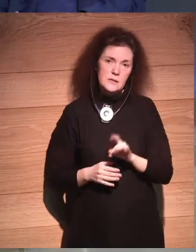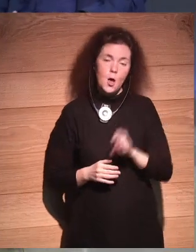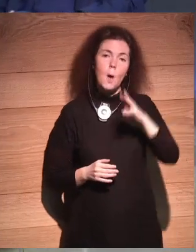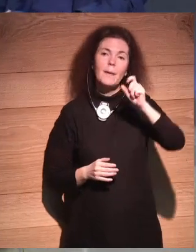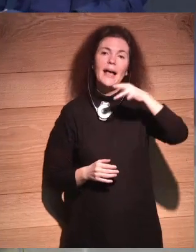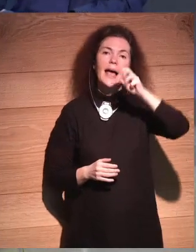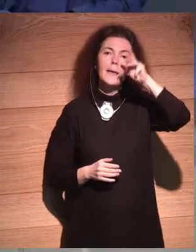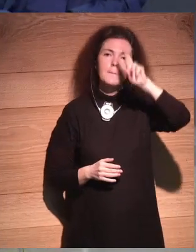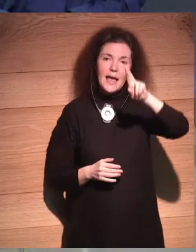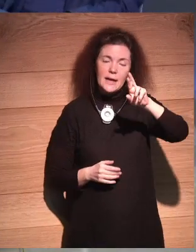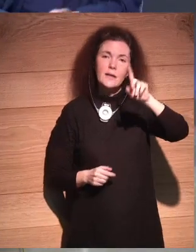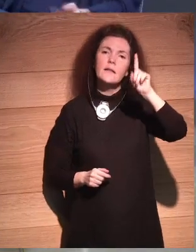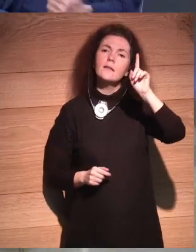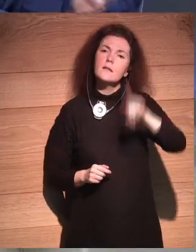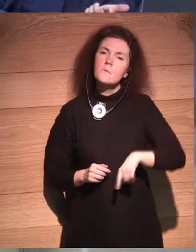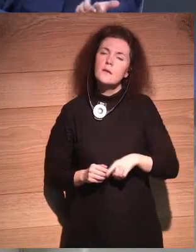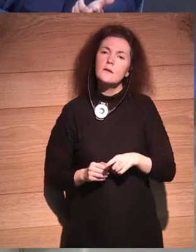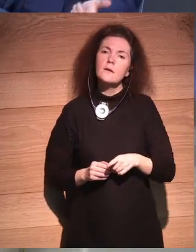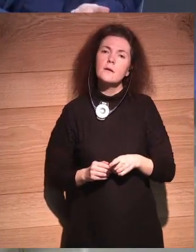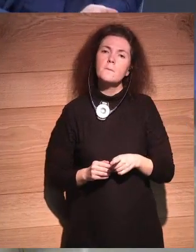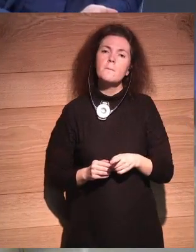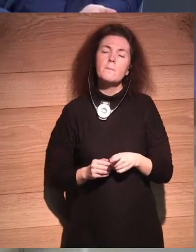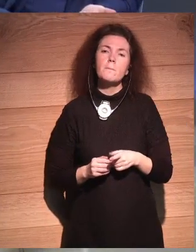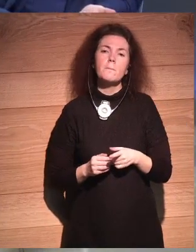Oppenheimer también hizo...